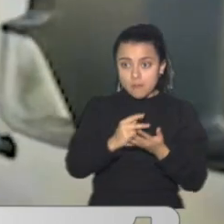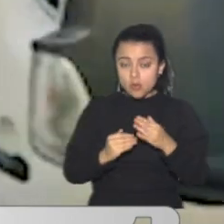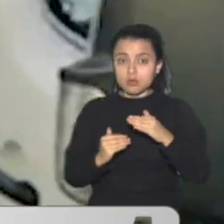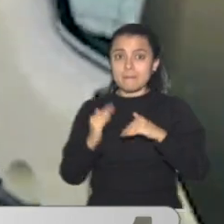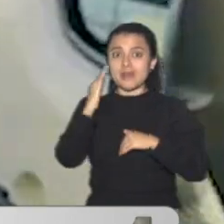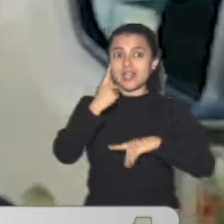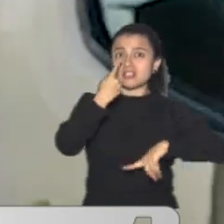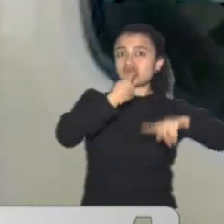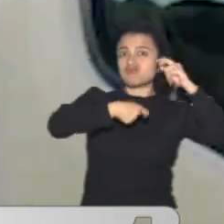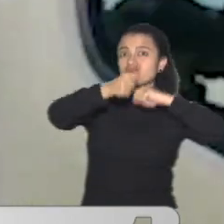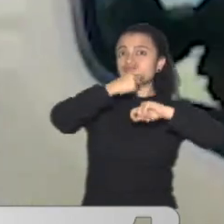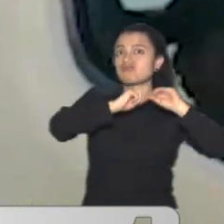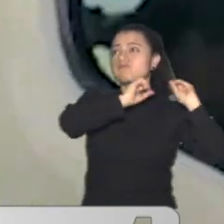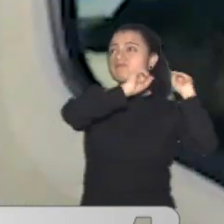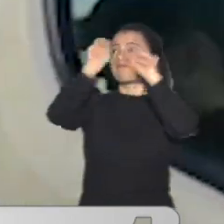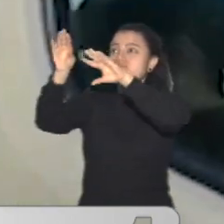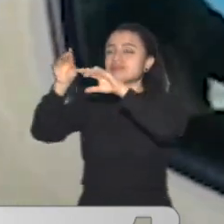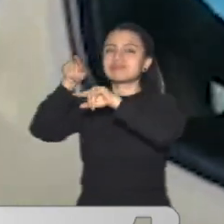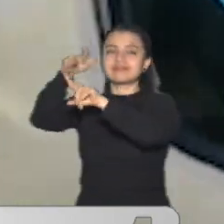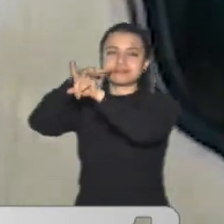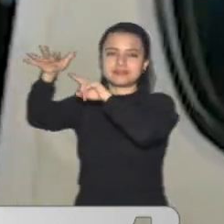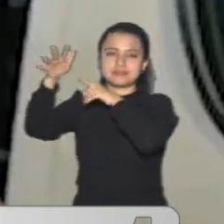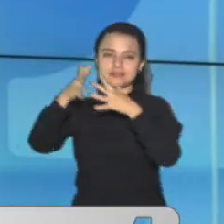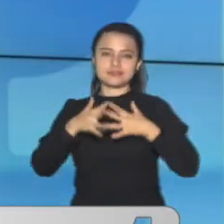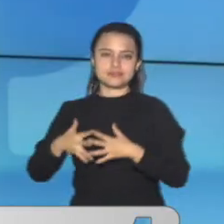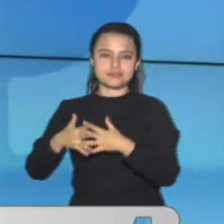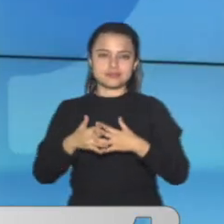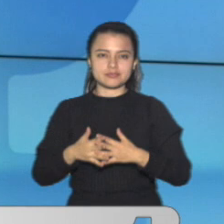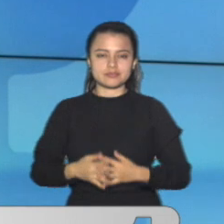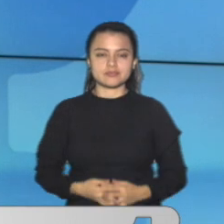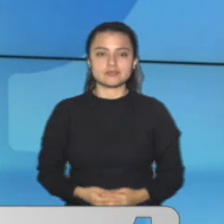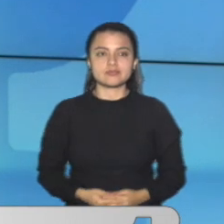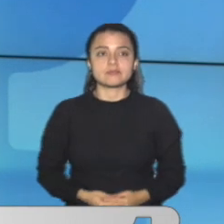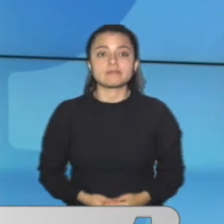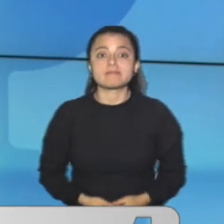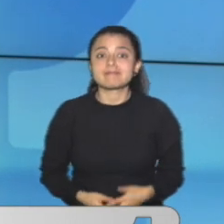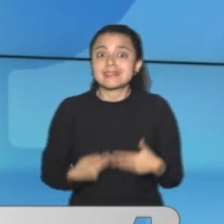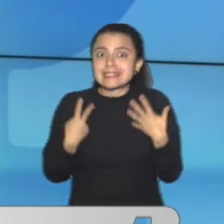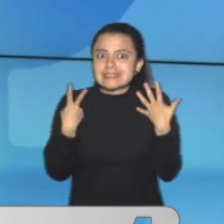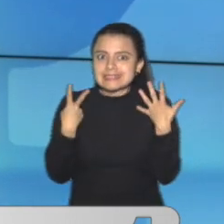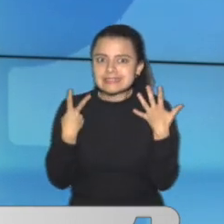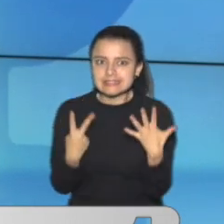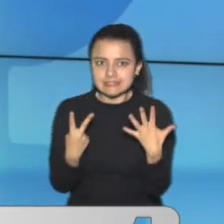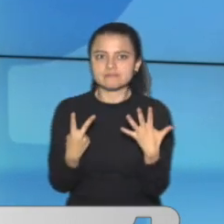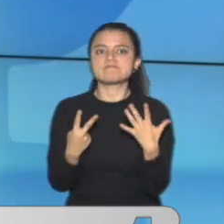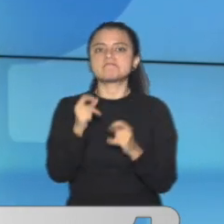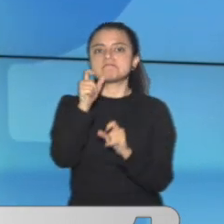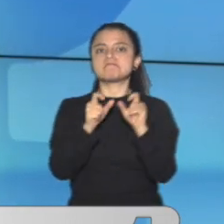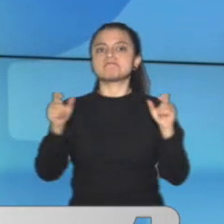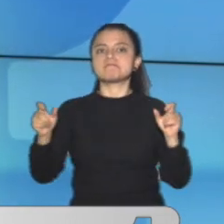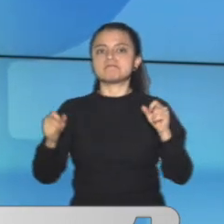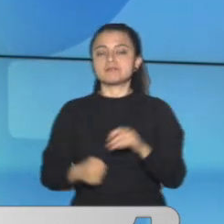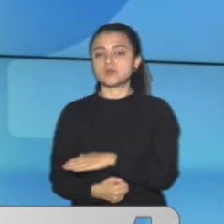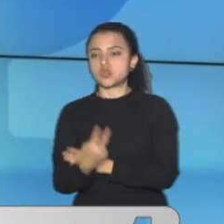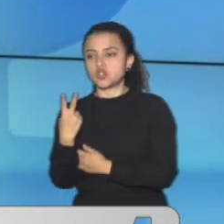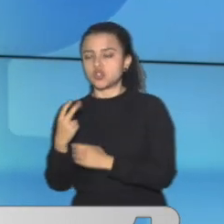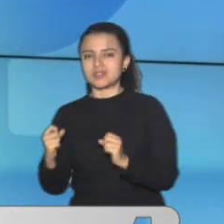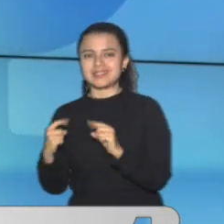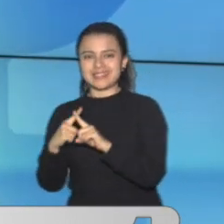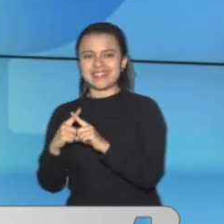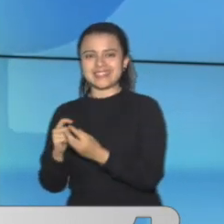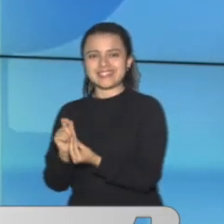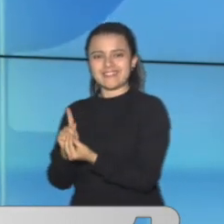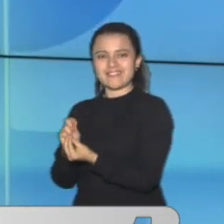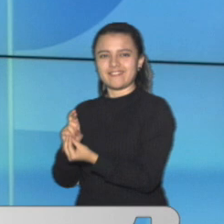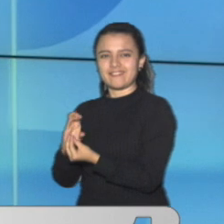a ser importados ilícitamente a eeuu en total 7 personas extraditadas dos ex integrantes de